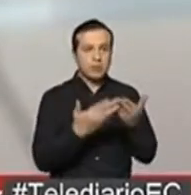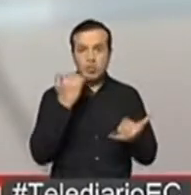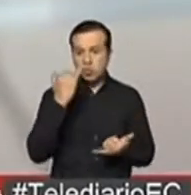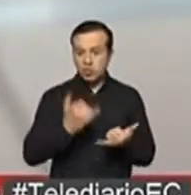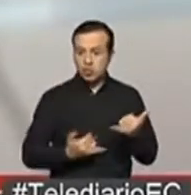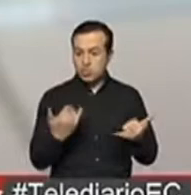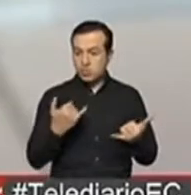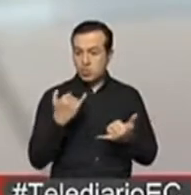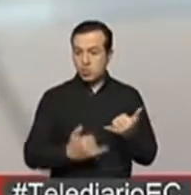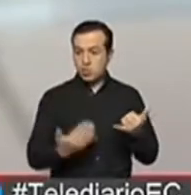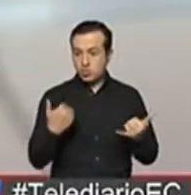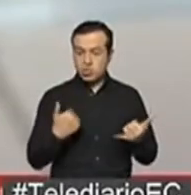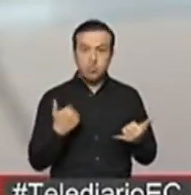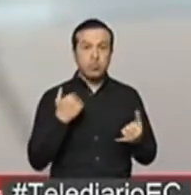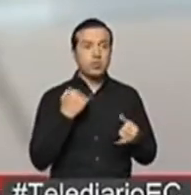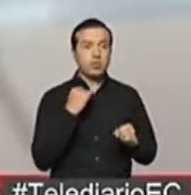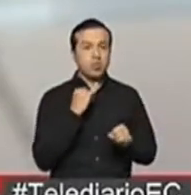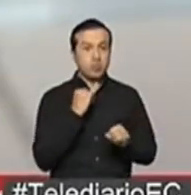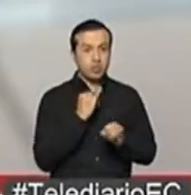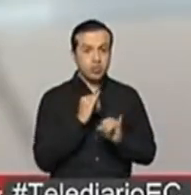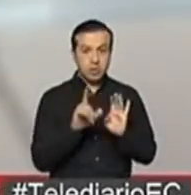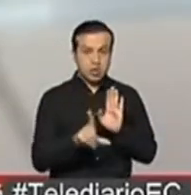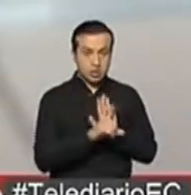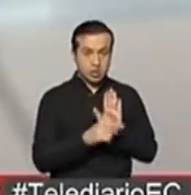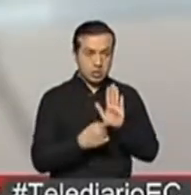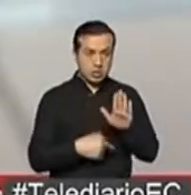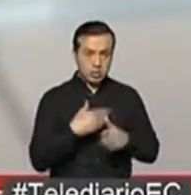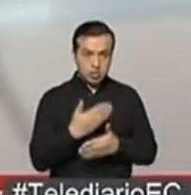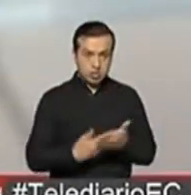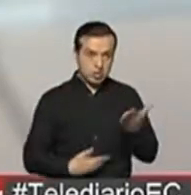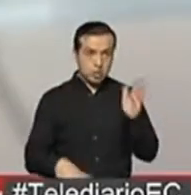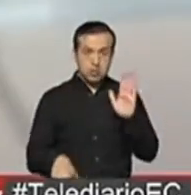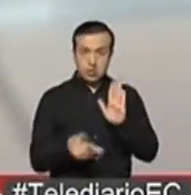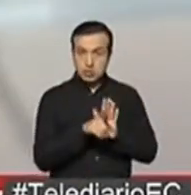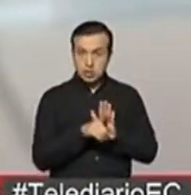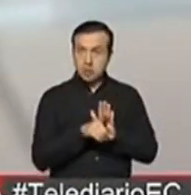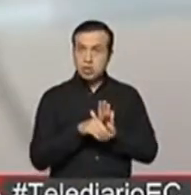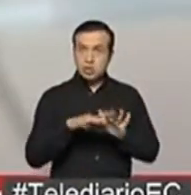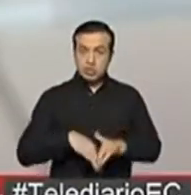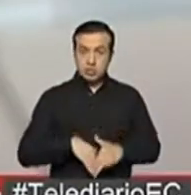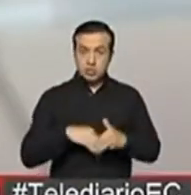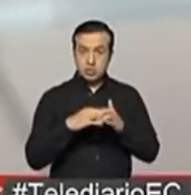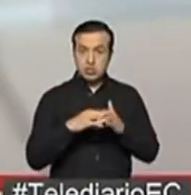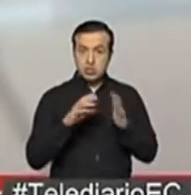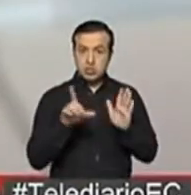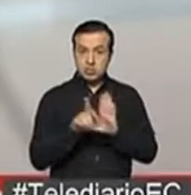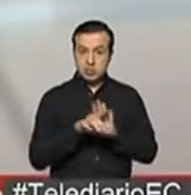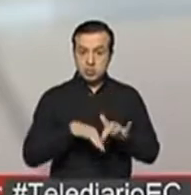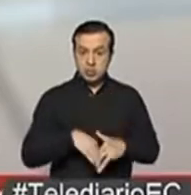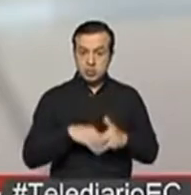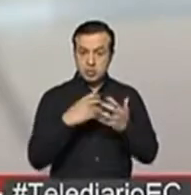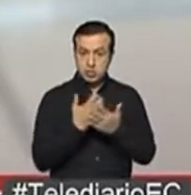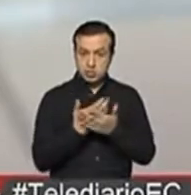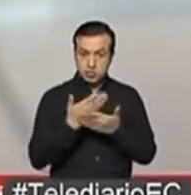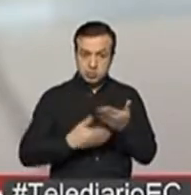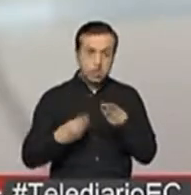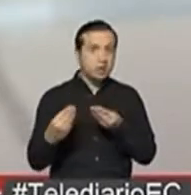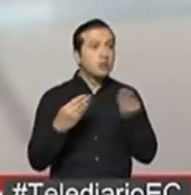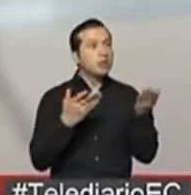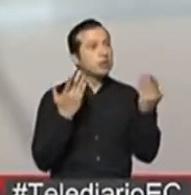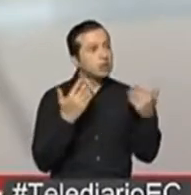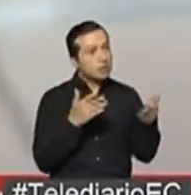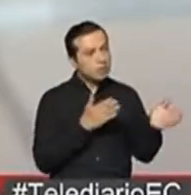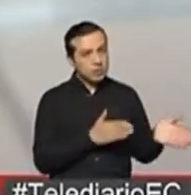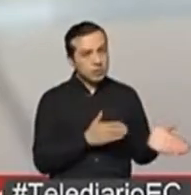última a través de la última ley de la remisión del crecimiento económico